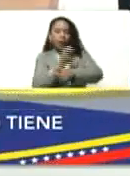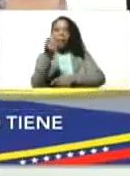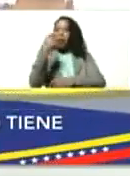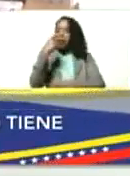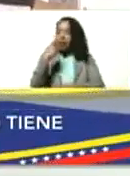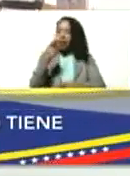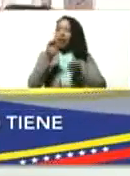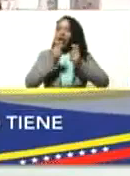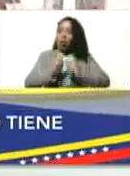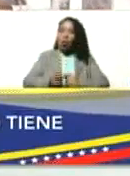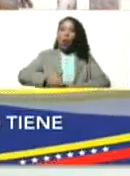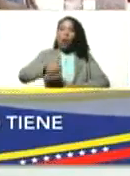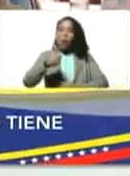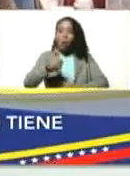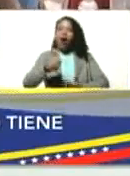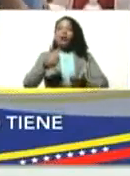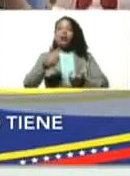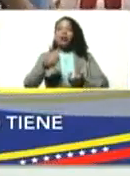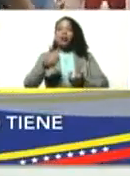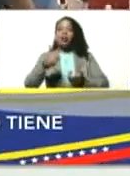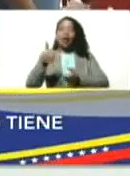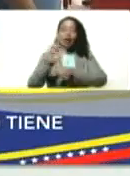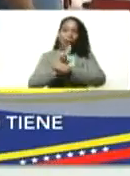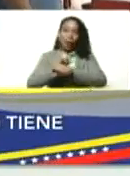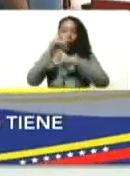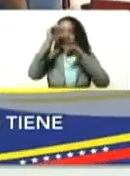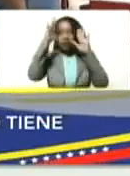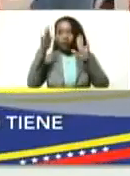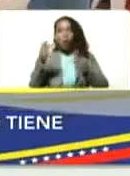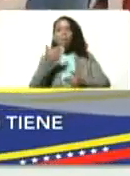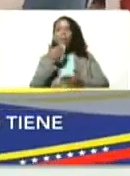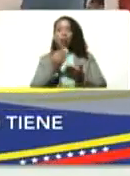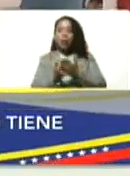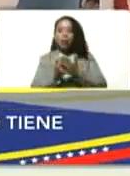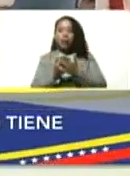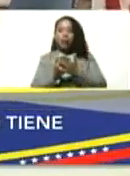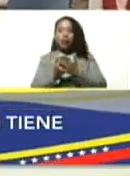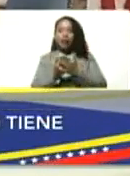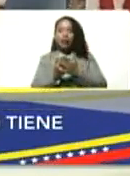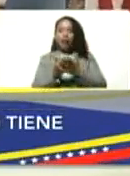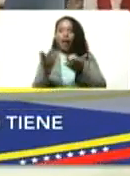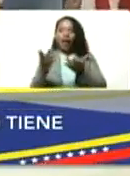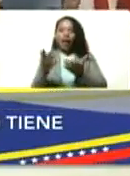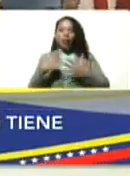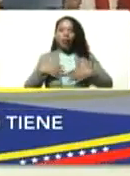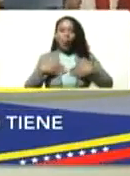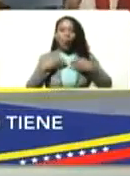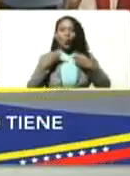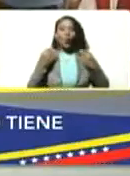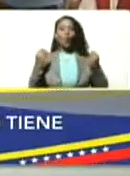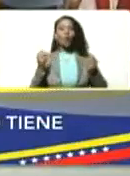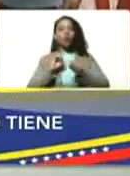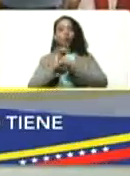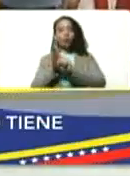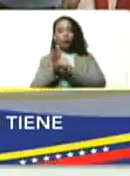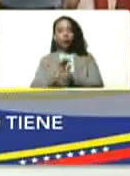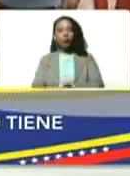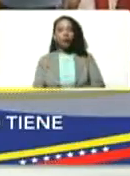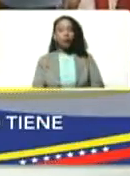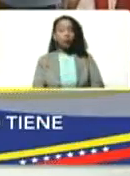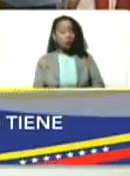más eficientes, mucho más efectivas, que permite revertir rápidamente el coronavirus.